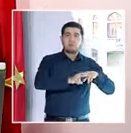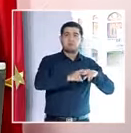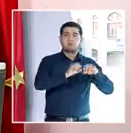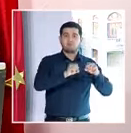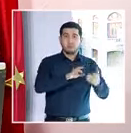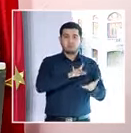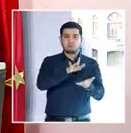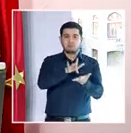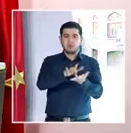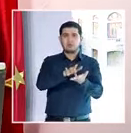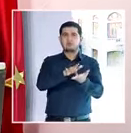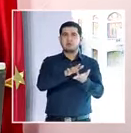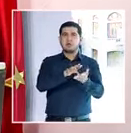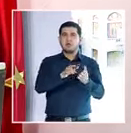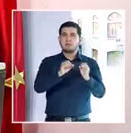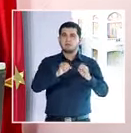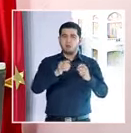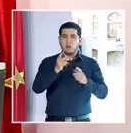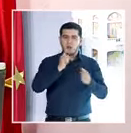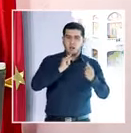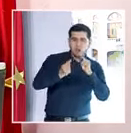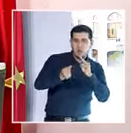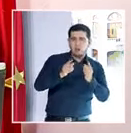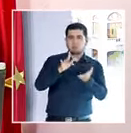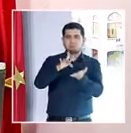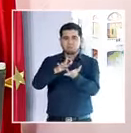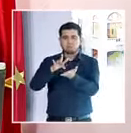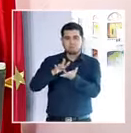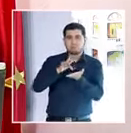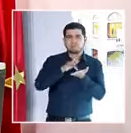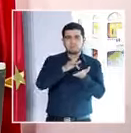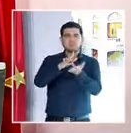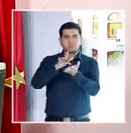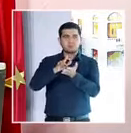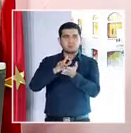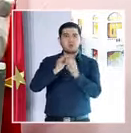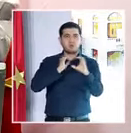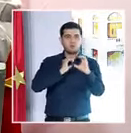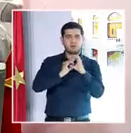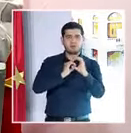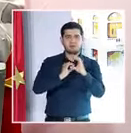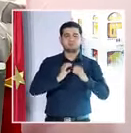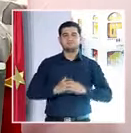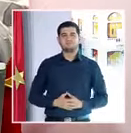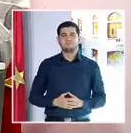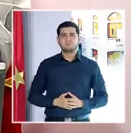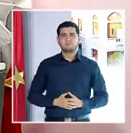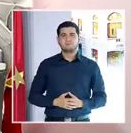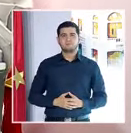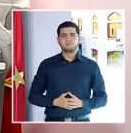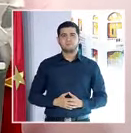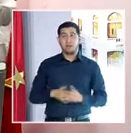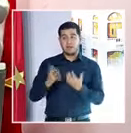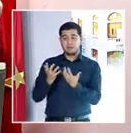y plantear escenarios de diálogo y de concertación. A las organizaciones